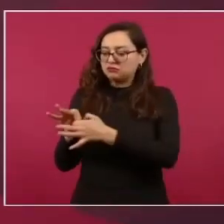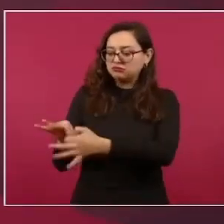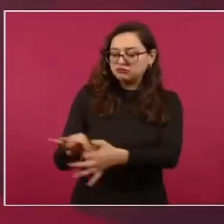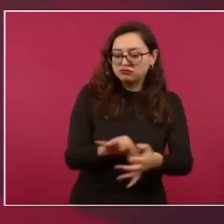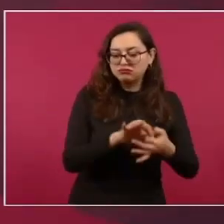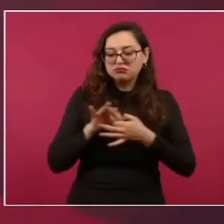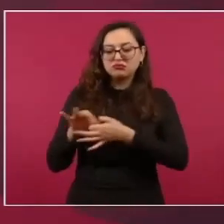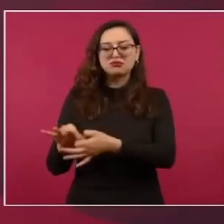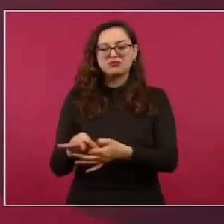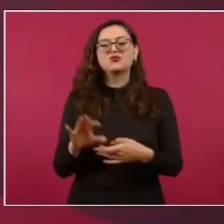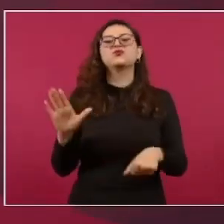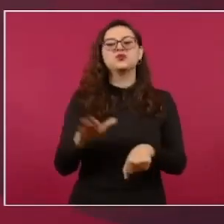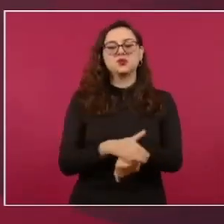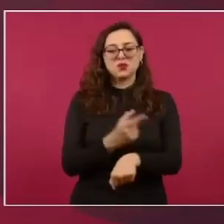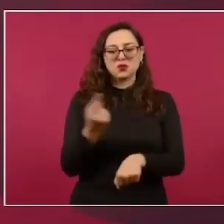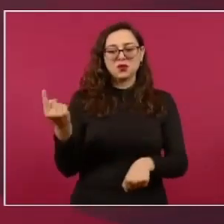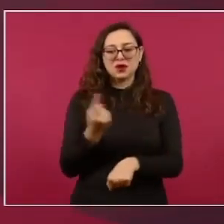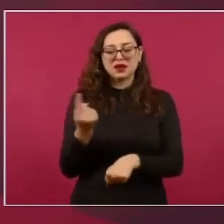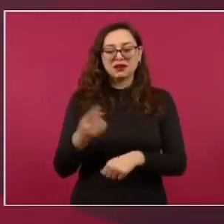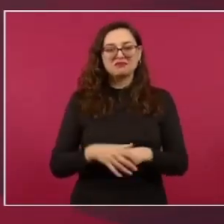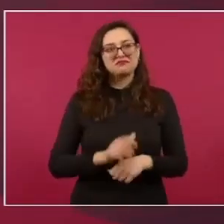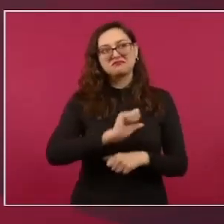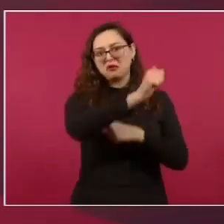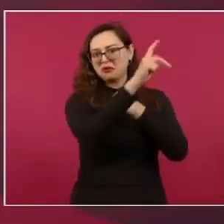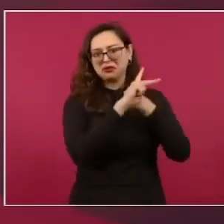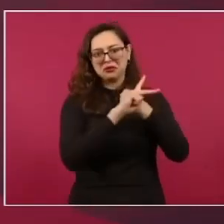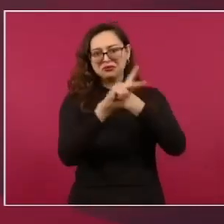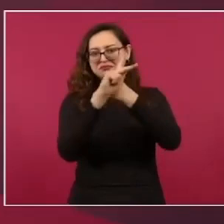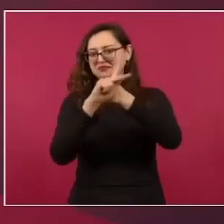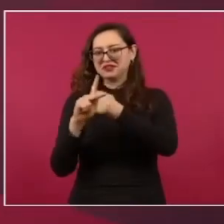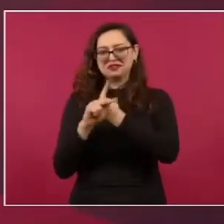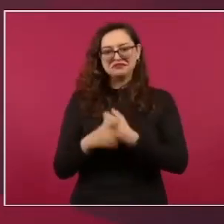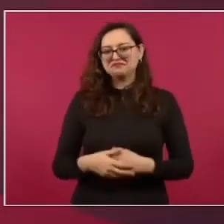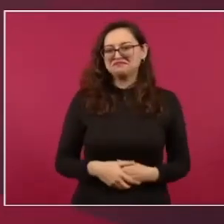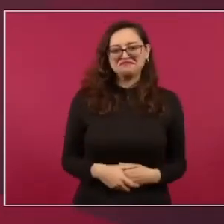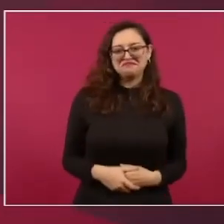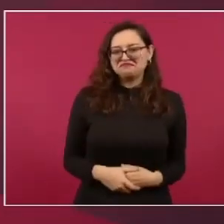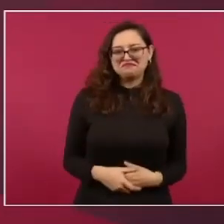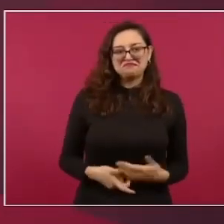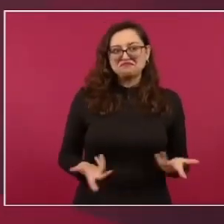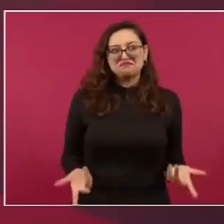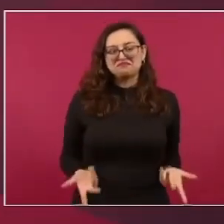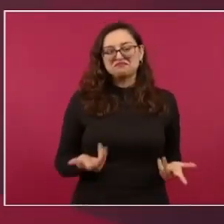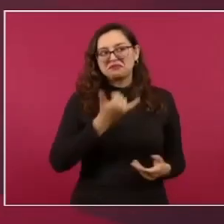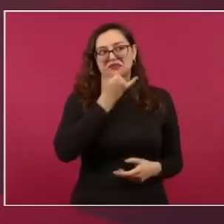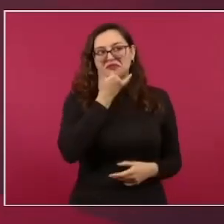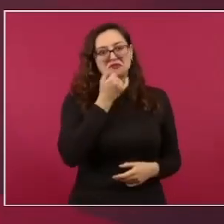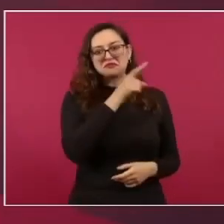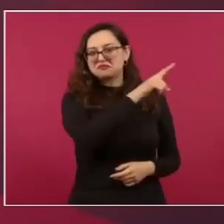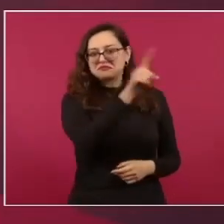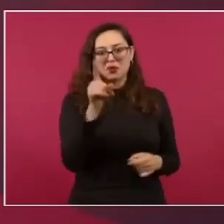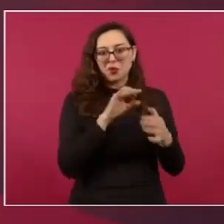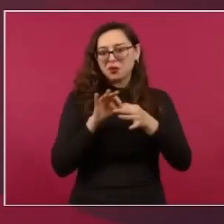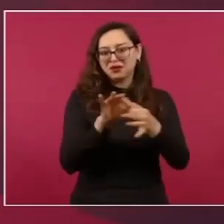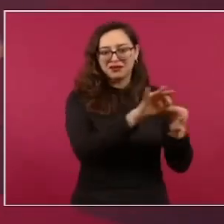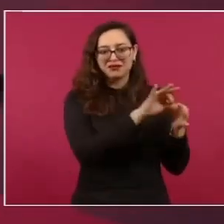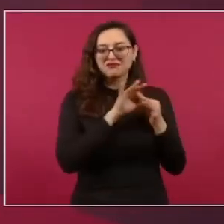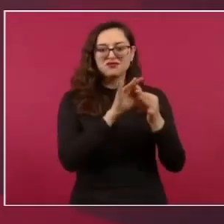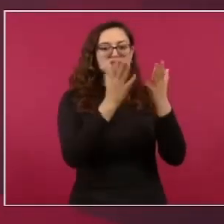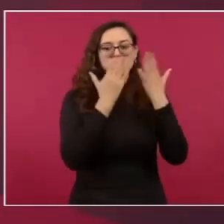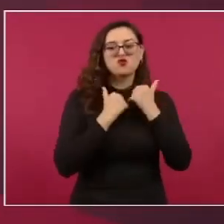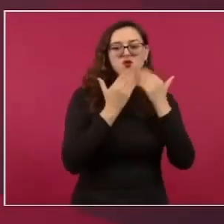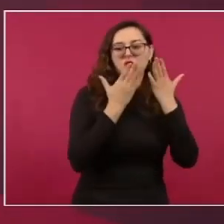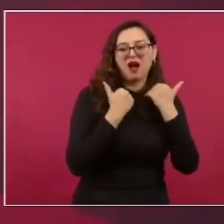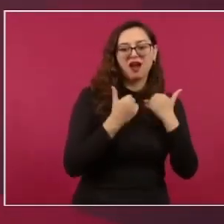familia mexicana es distinta a la familia, con todo respeto, de otros países? ¿Por qué